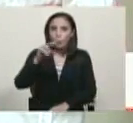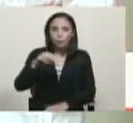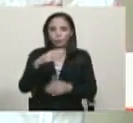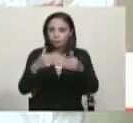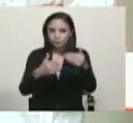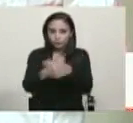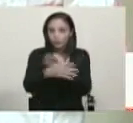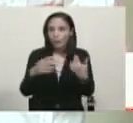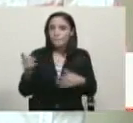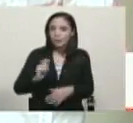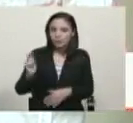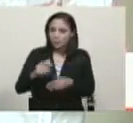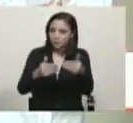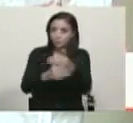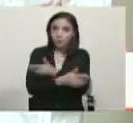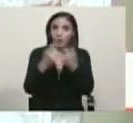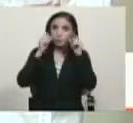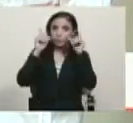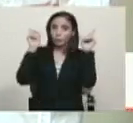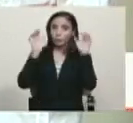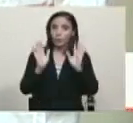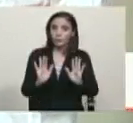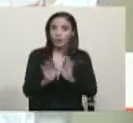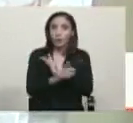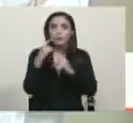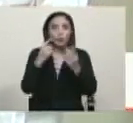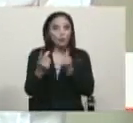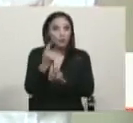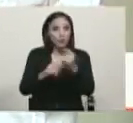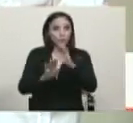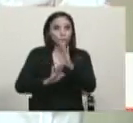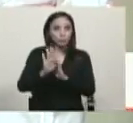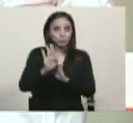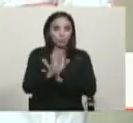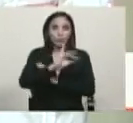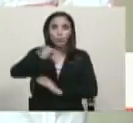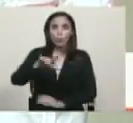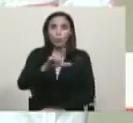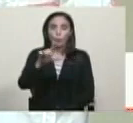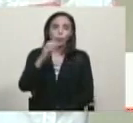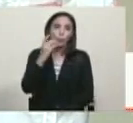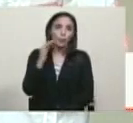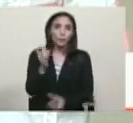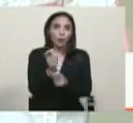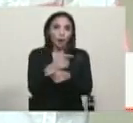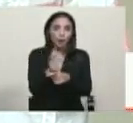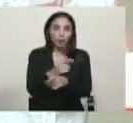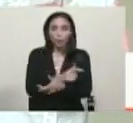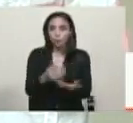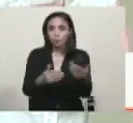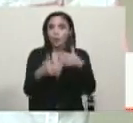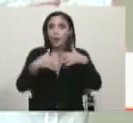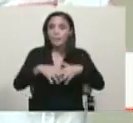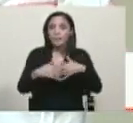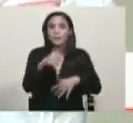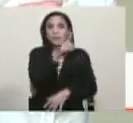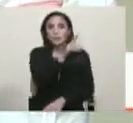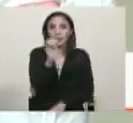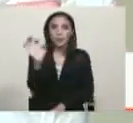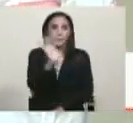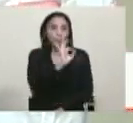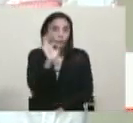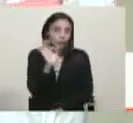sorpresa, bella sorpresa, de que con la inversión suficiente, en el mes de julio, agosto, esta empresa esté